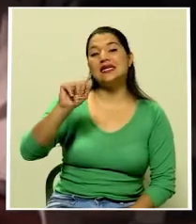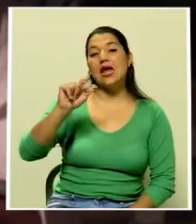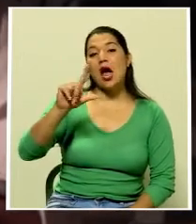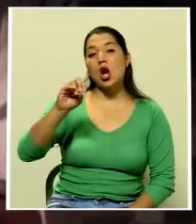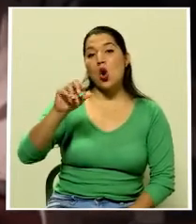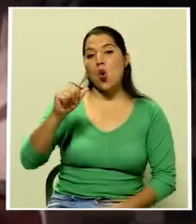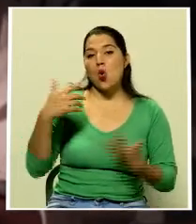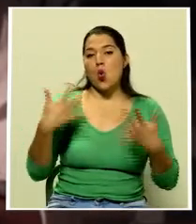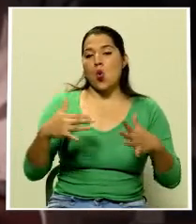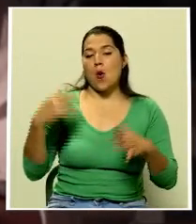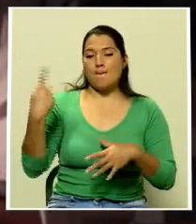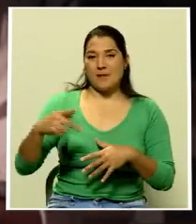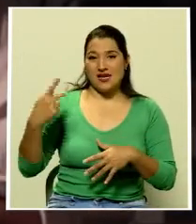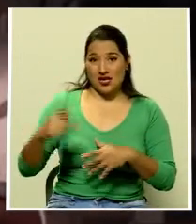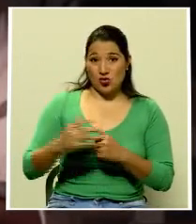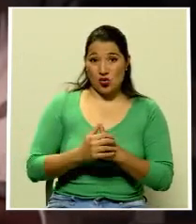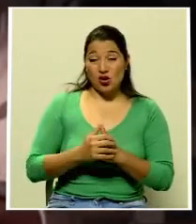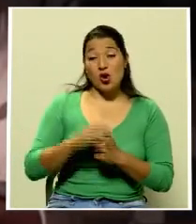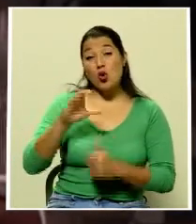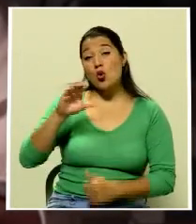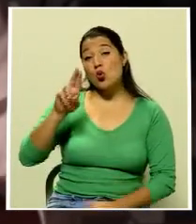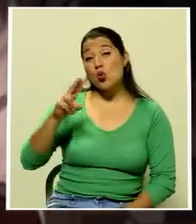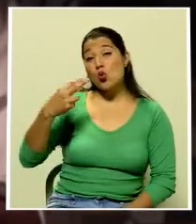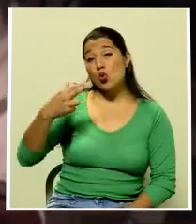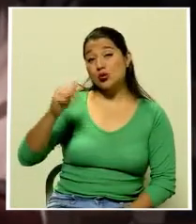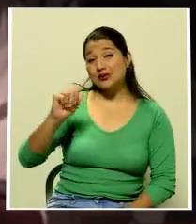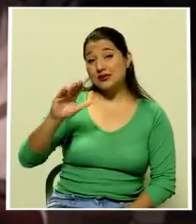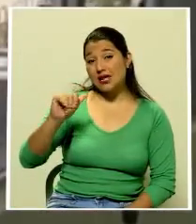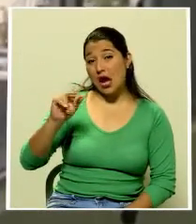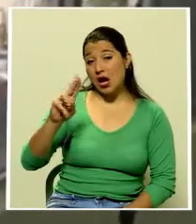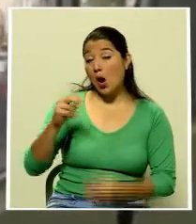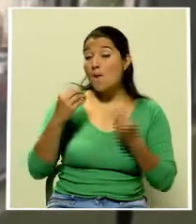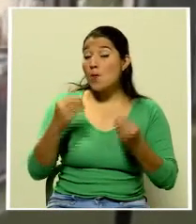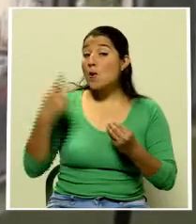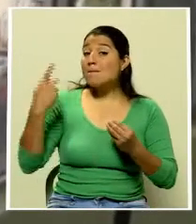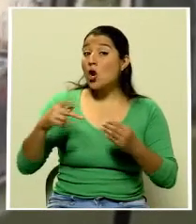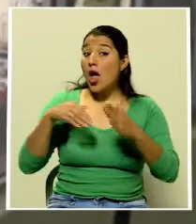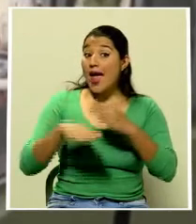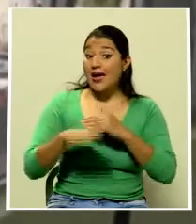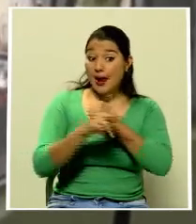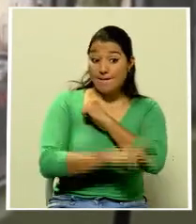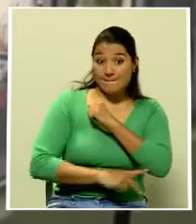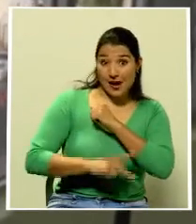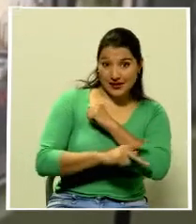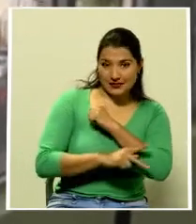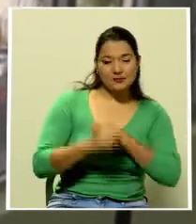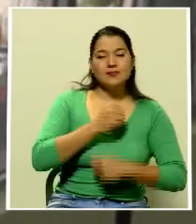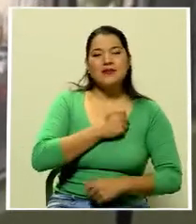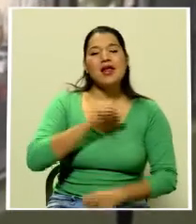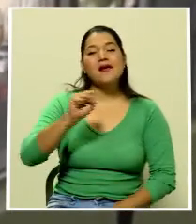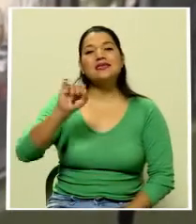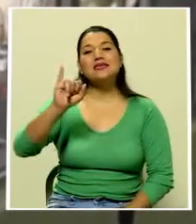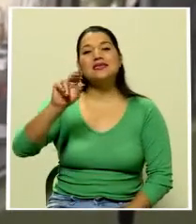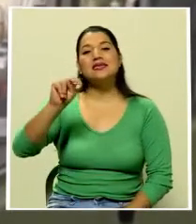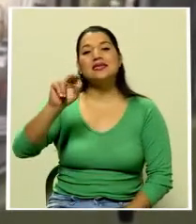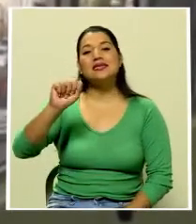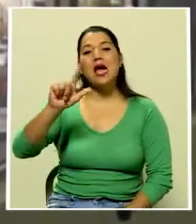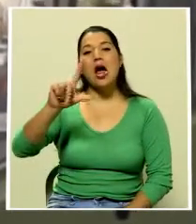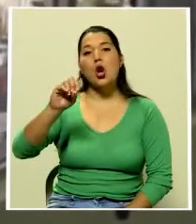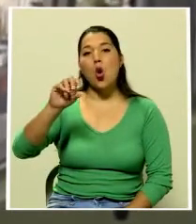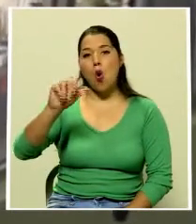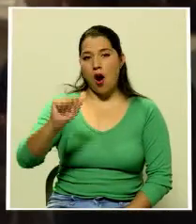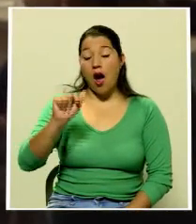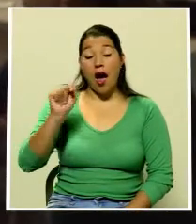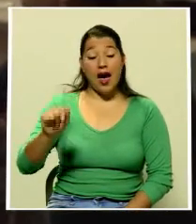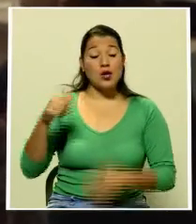ciudades más violentas del país y del mundo incluso, ¿no? Sinaloa es considerada la cuna del narcotráfico en México.